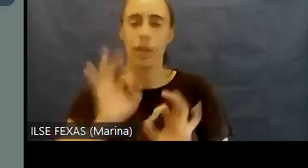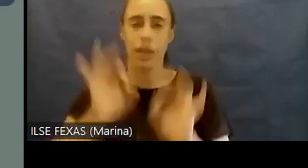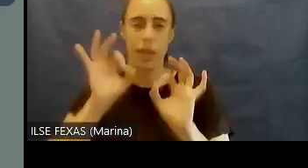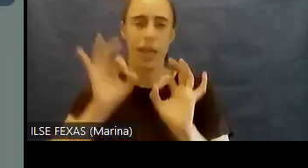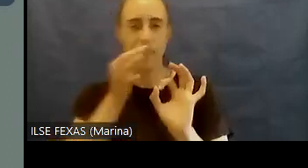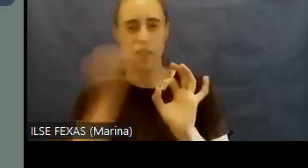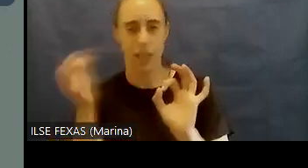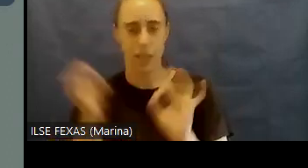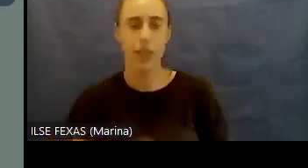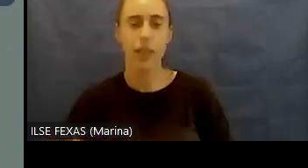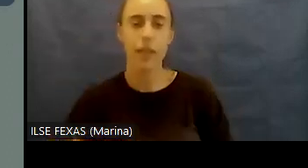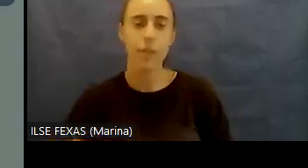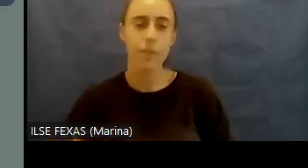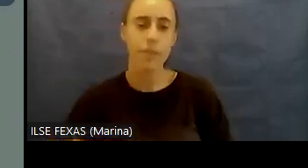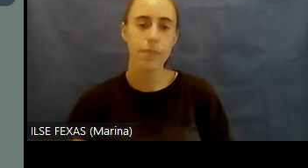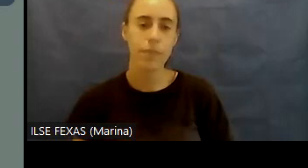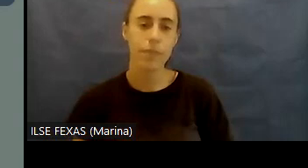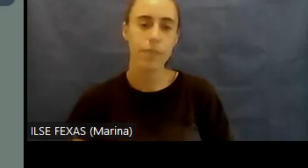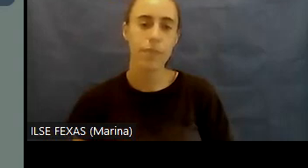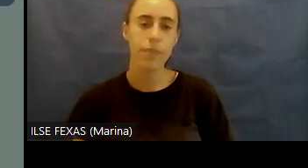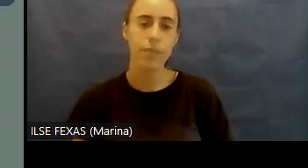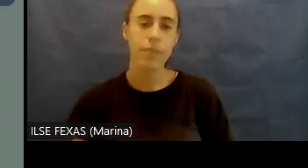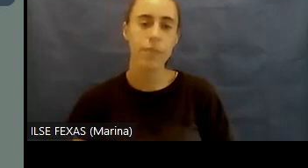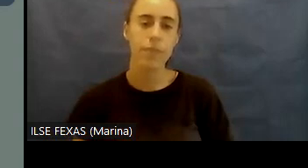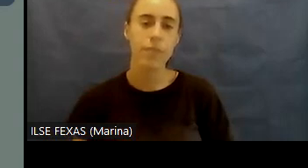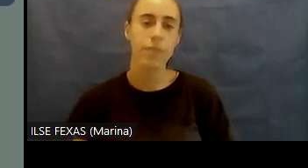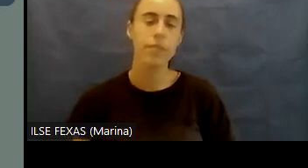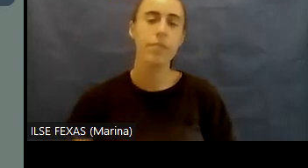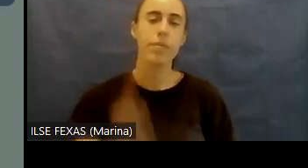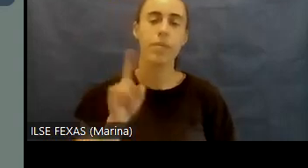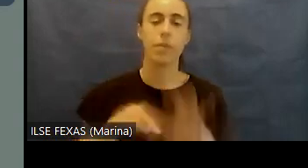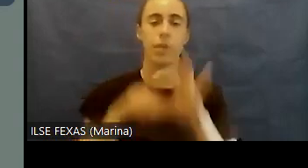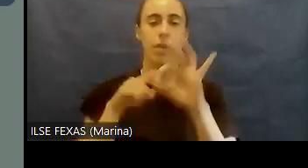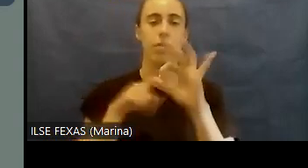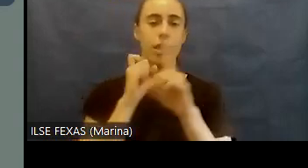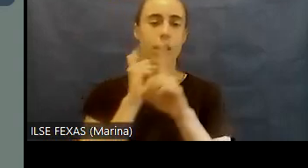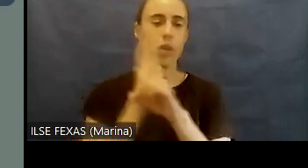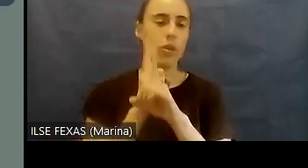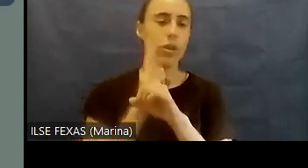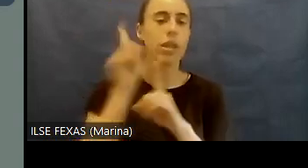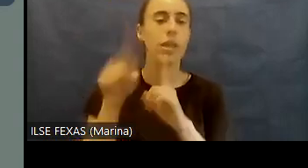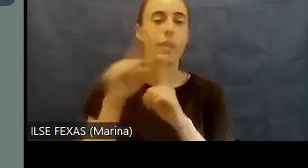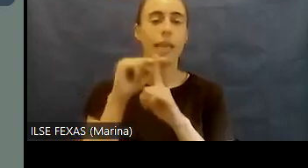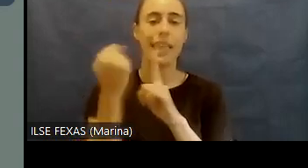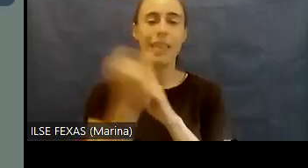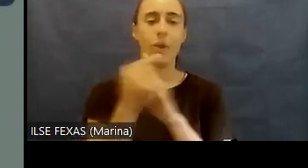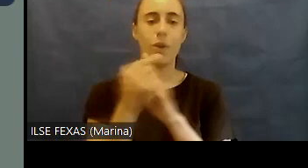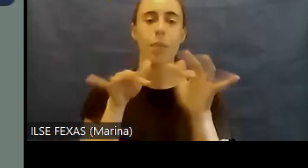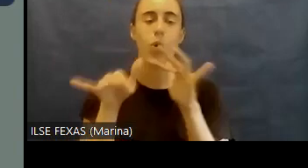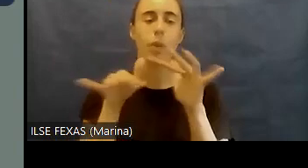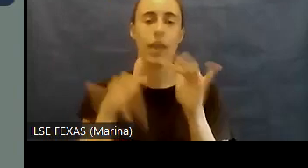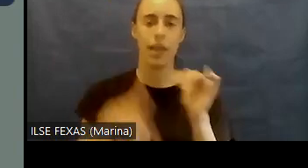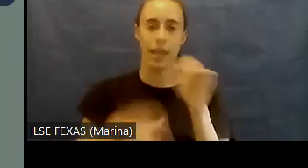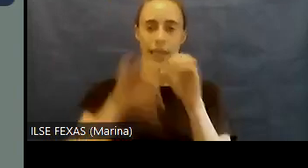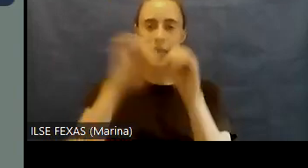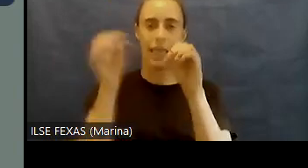este sentido. Vale, pues actuaría como antiespasmódico, como antiulceroso y como estimulante de la motilidad intestinal. Por lo